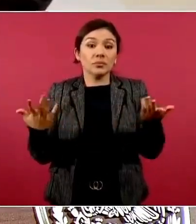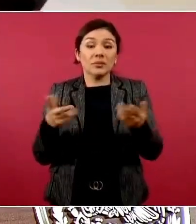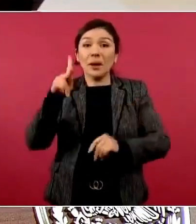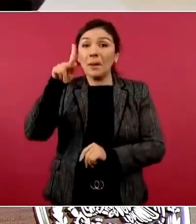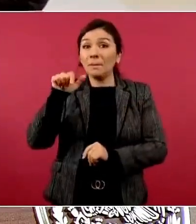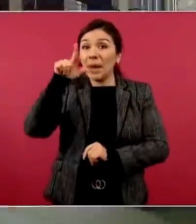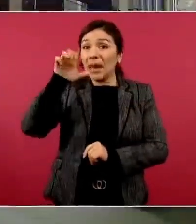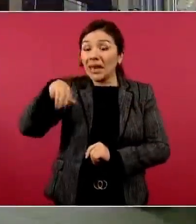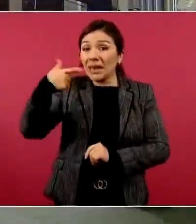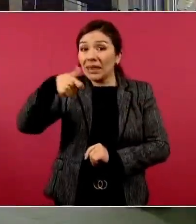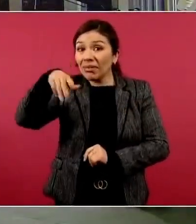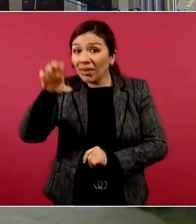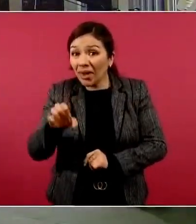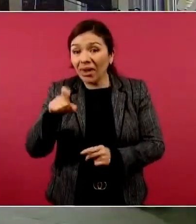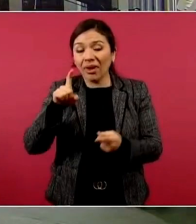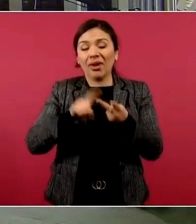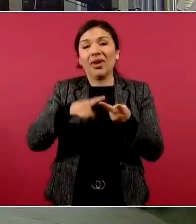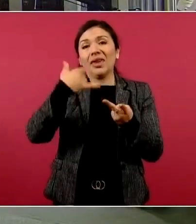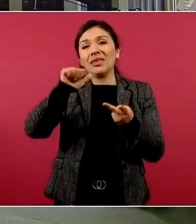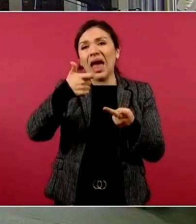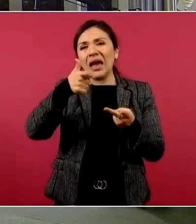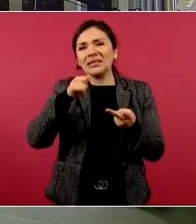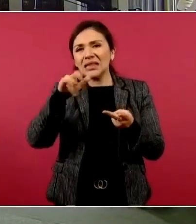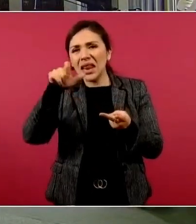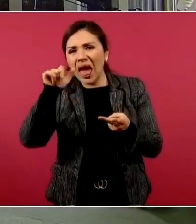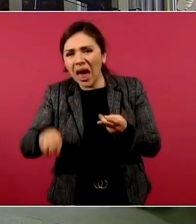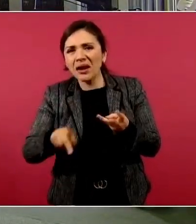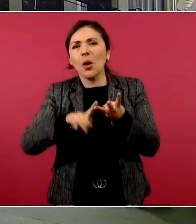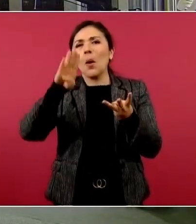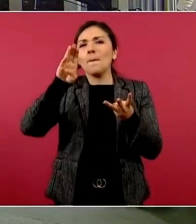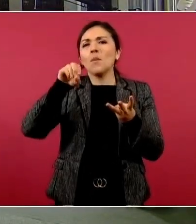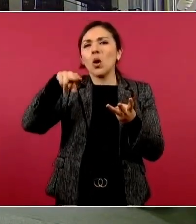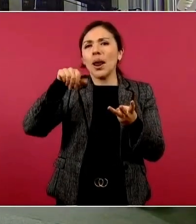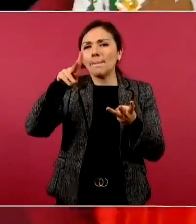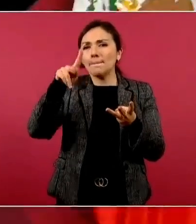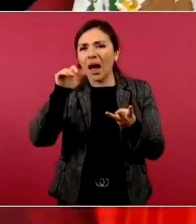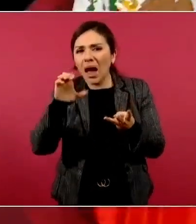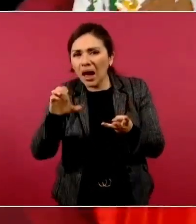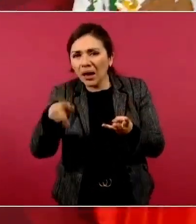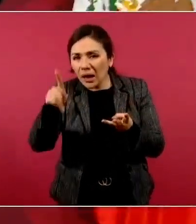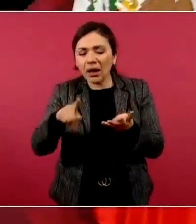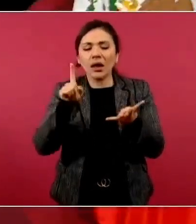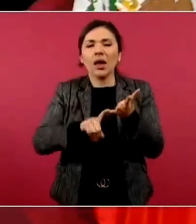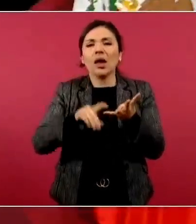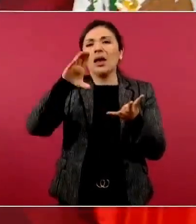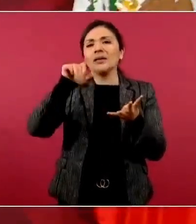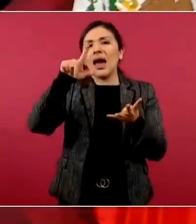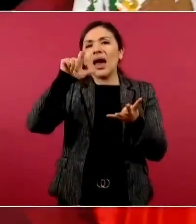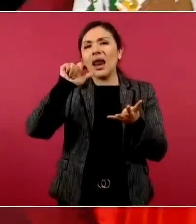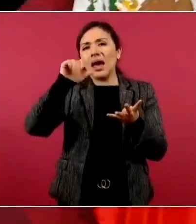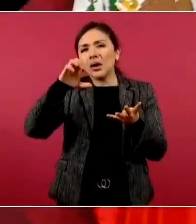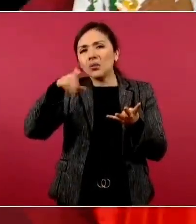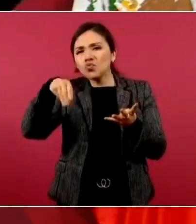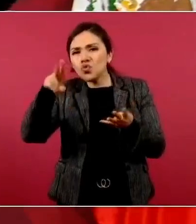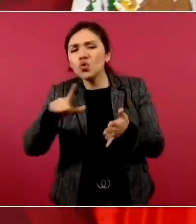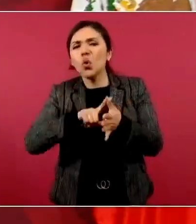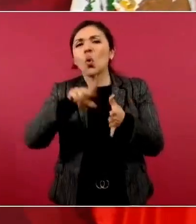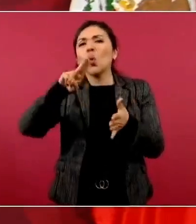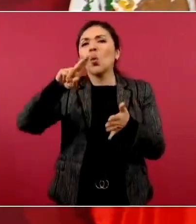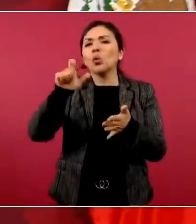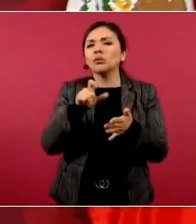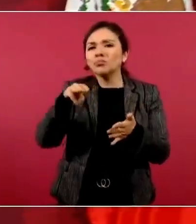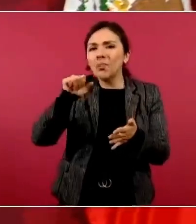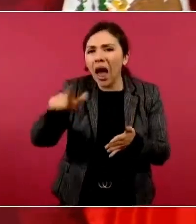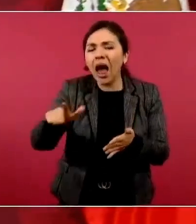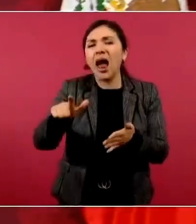Palenque, Yachilán, Bonampak, Calakmul, Uxmal, Chichen Itzá, son